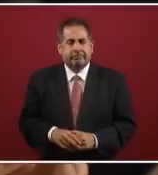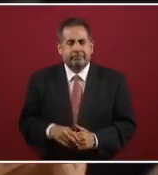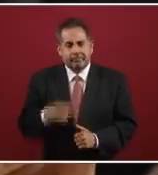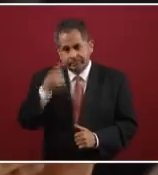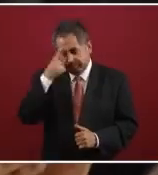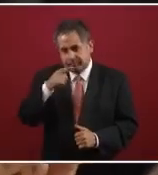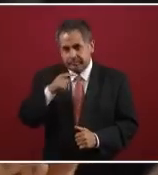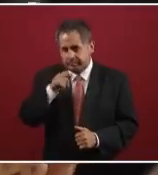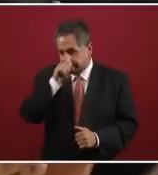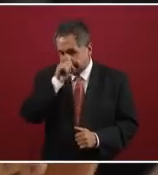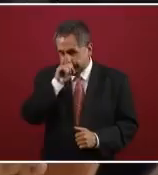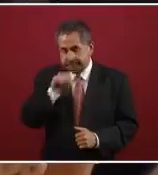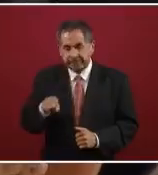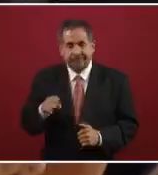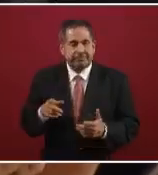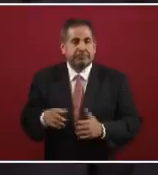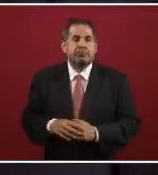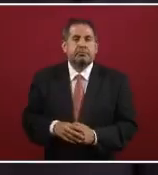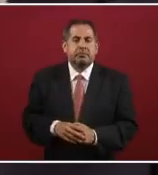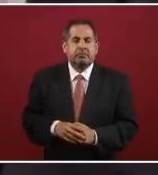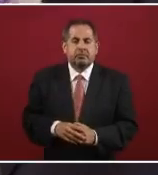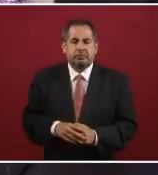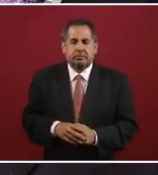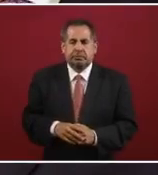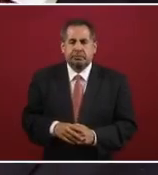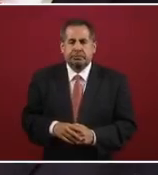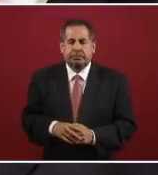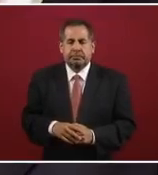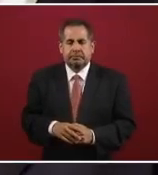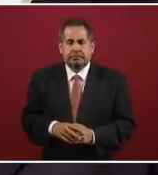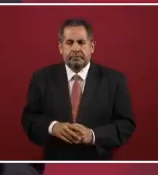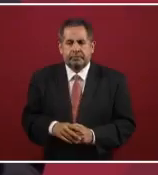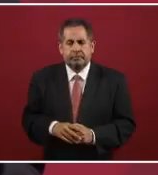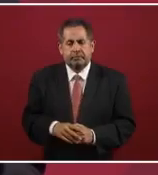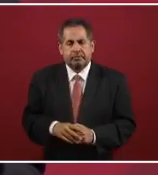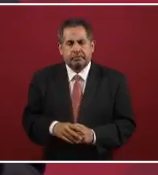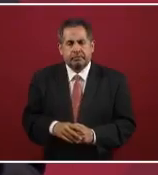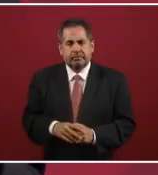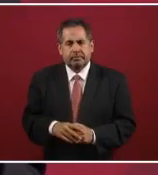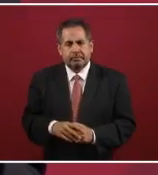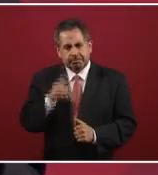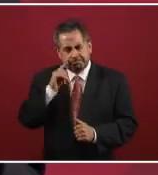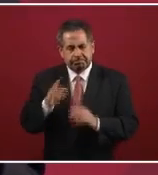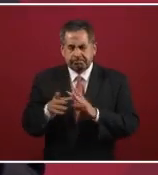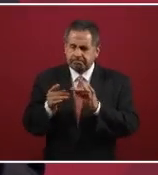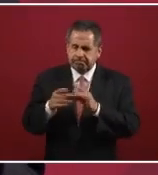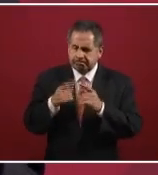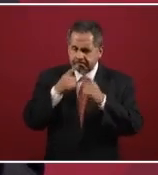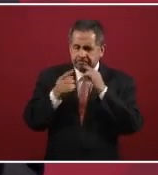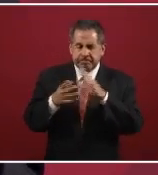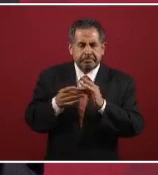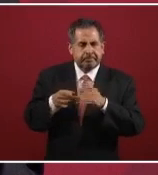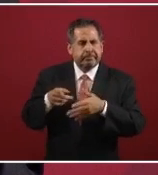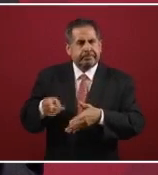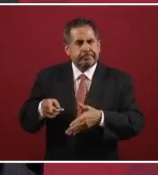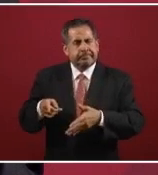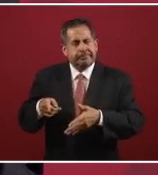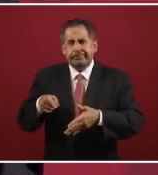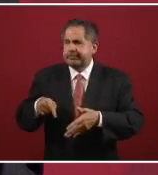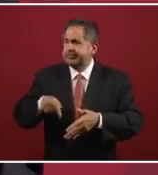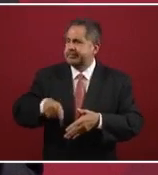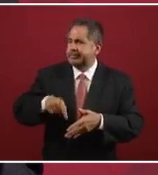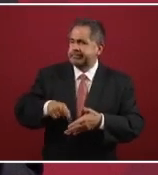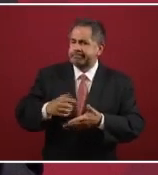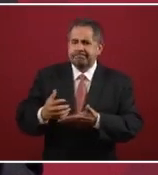para este e y disfrutar de